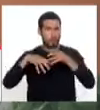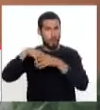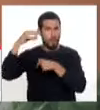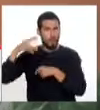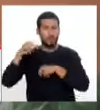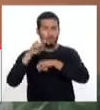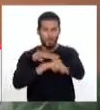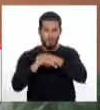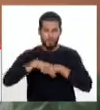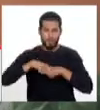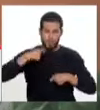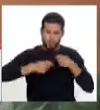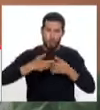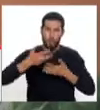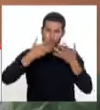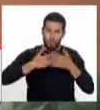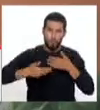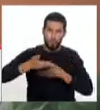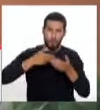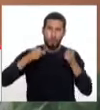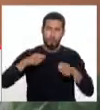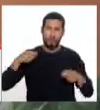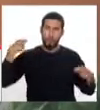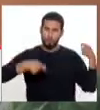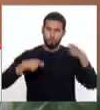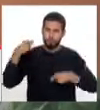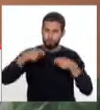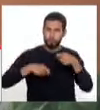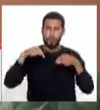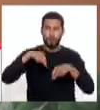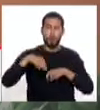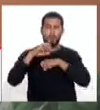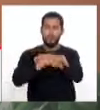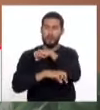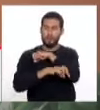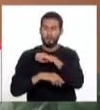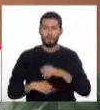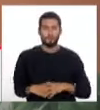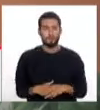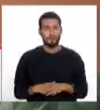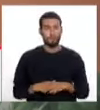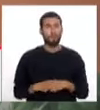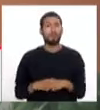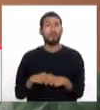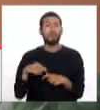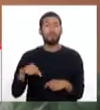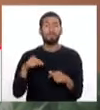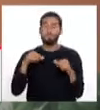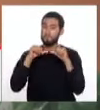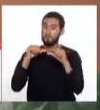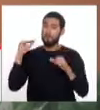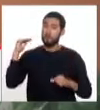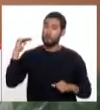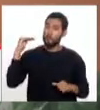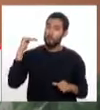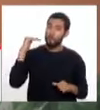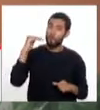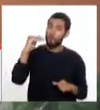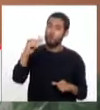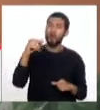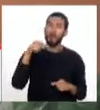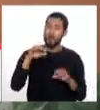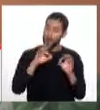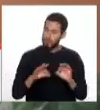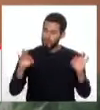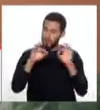extranjeros y nacionales para poder invertir en nuestro país. La estabilidad es una condición